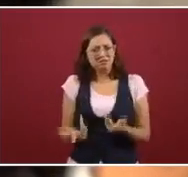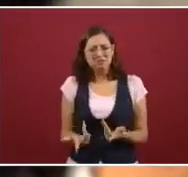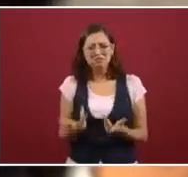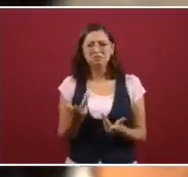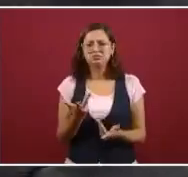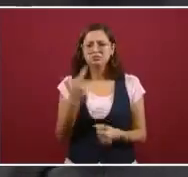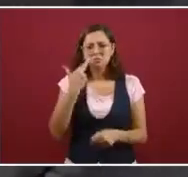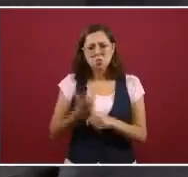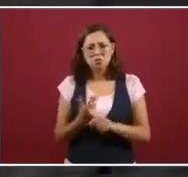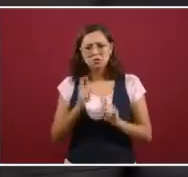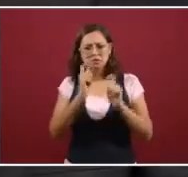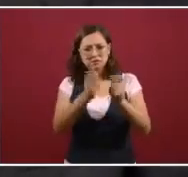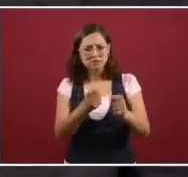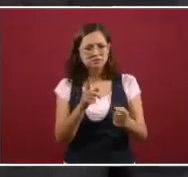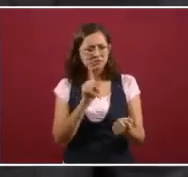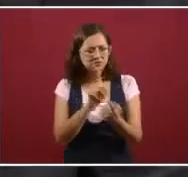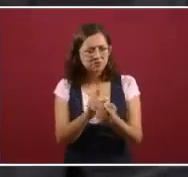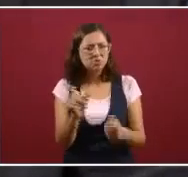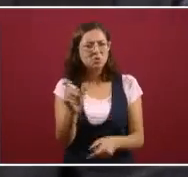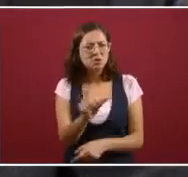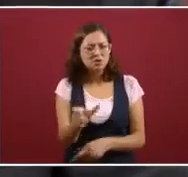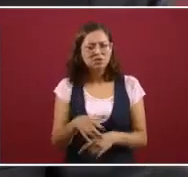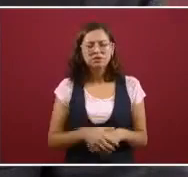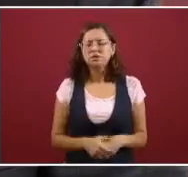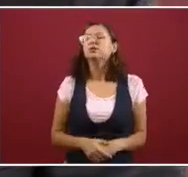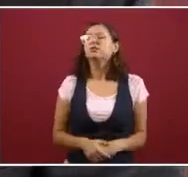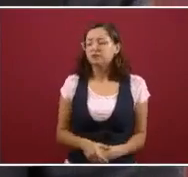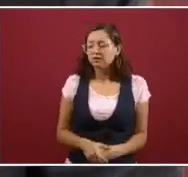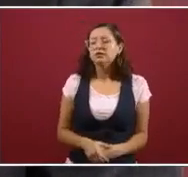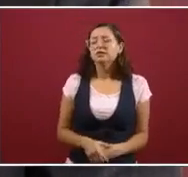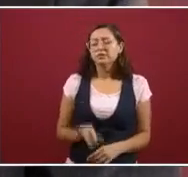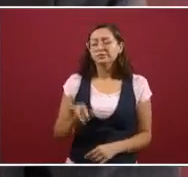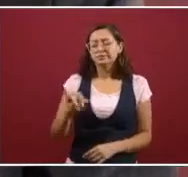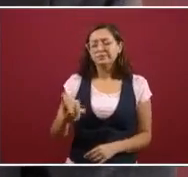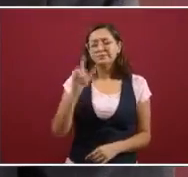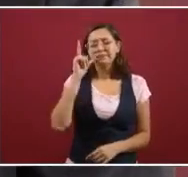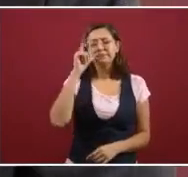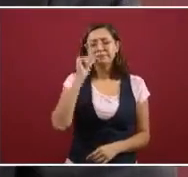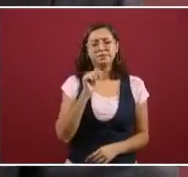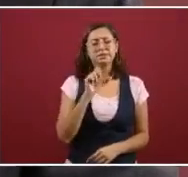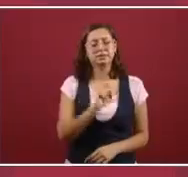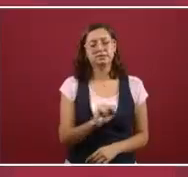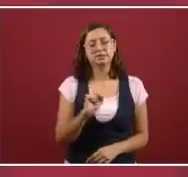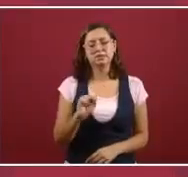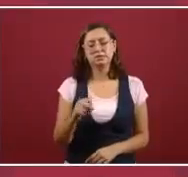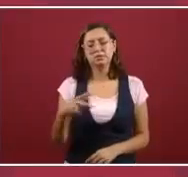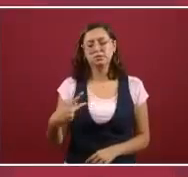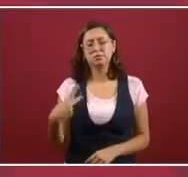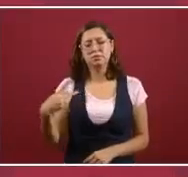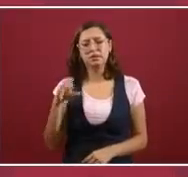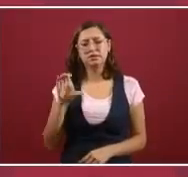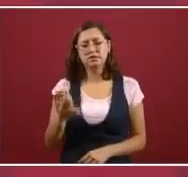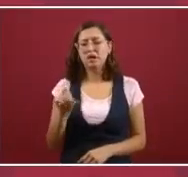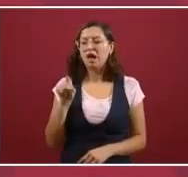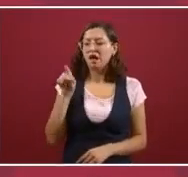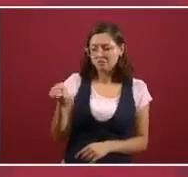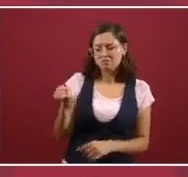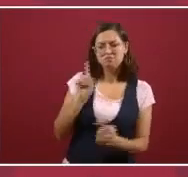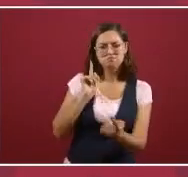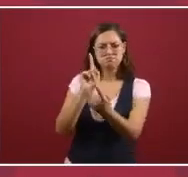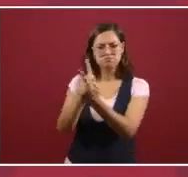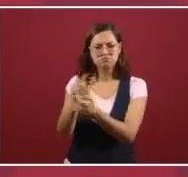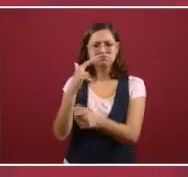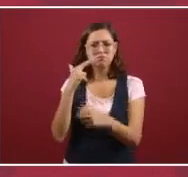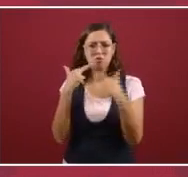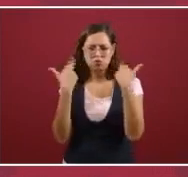qué respondería. Gracias. Mañana se va a reunir con él el secretario de Seguridad Pública y también lo